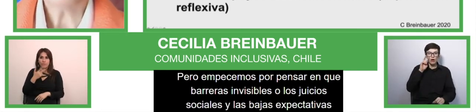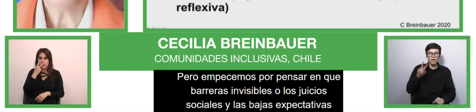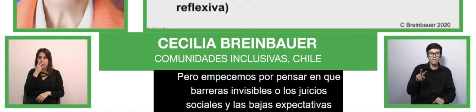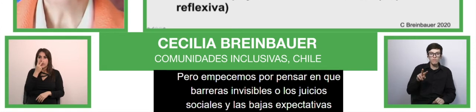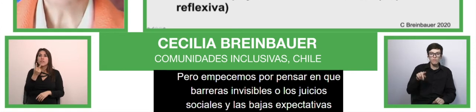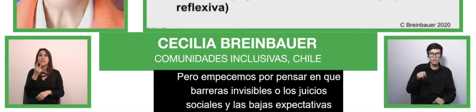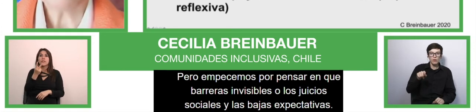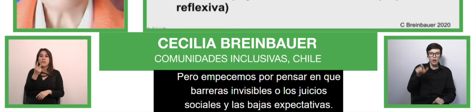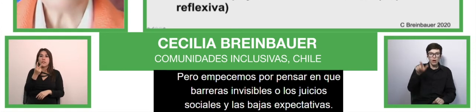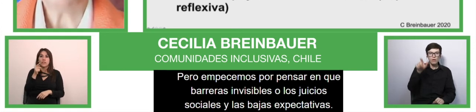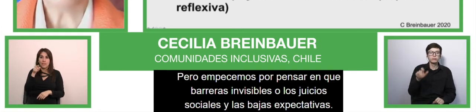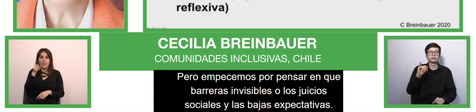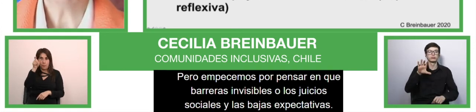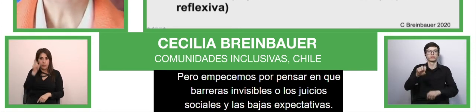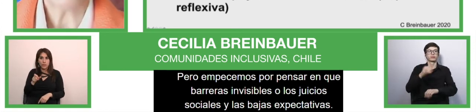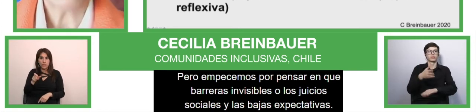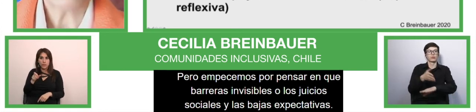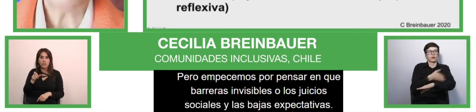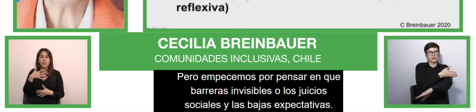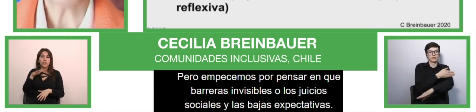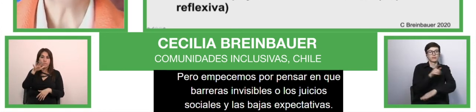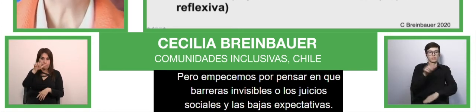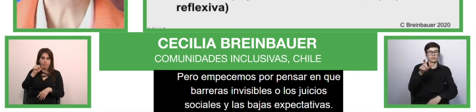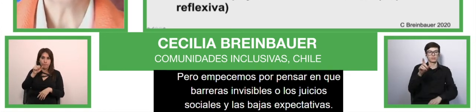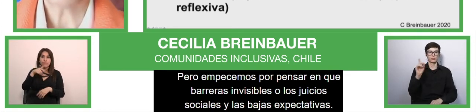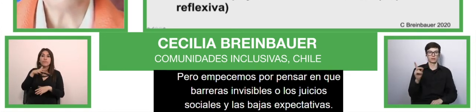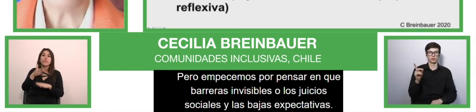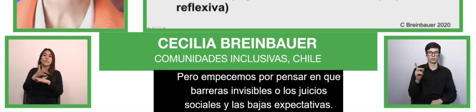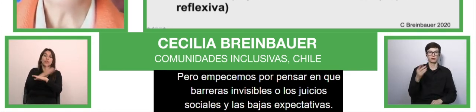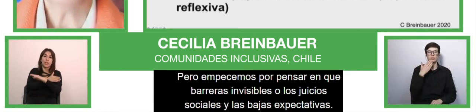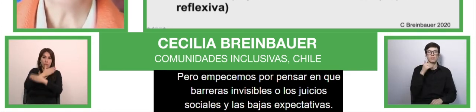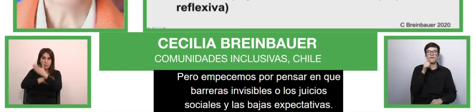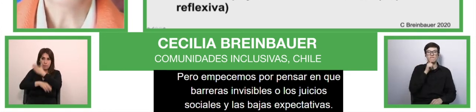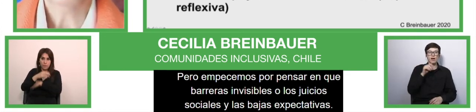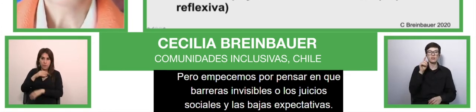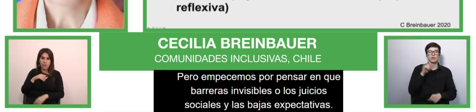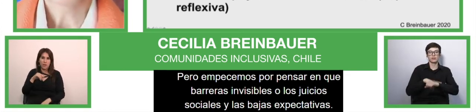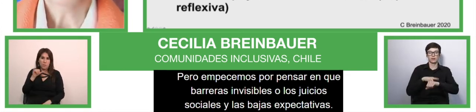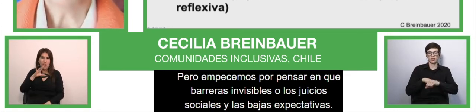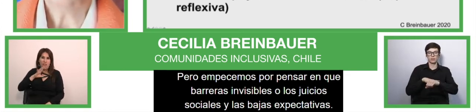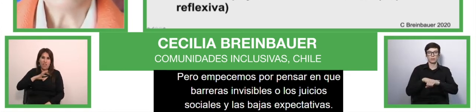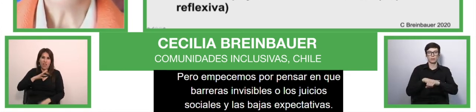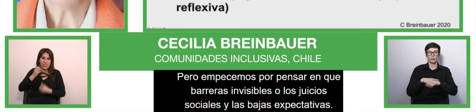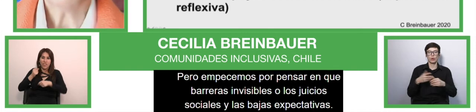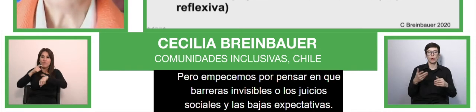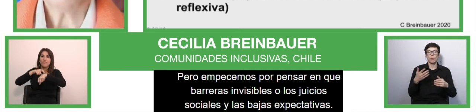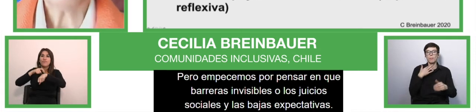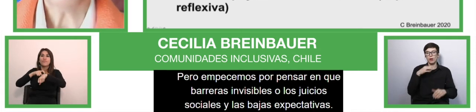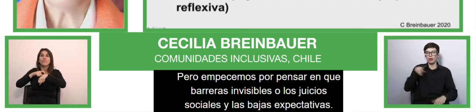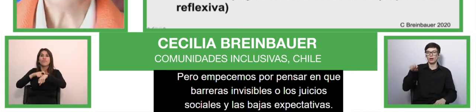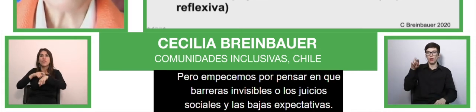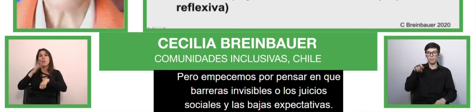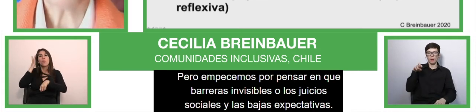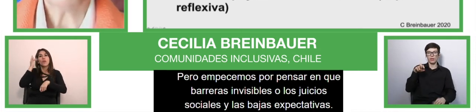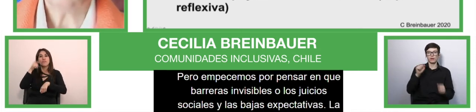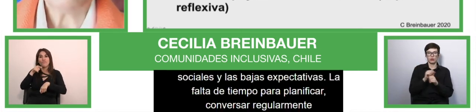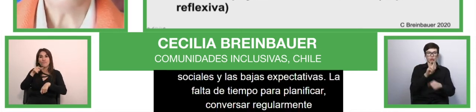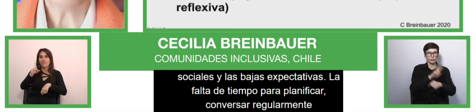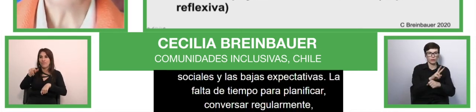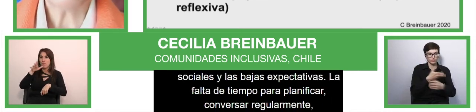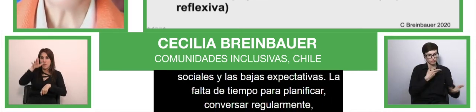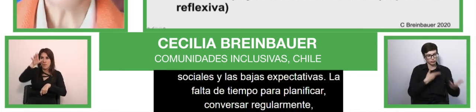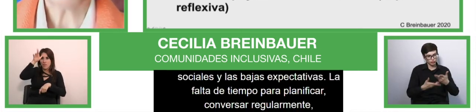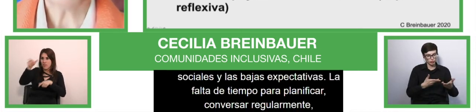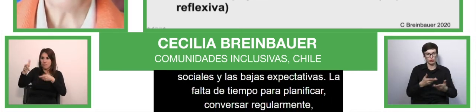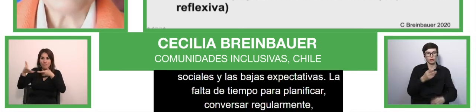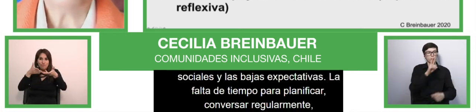falta de tiempo para planificar para conversar regularmente los padres con los profesores los profesores con los